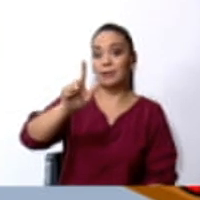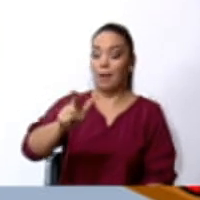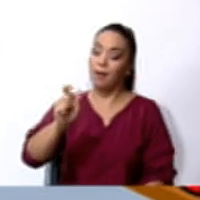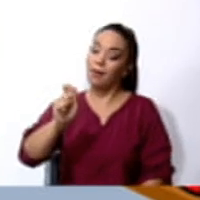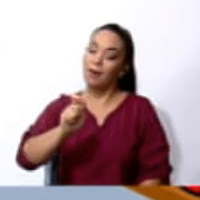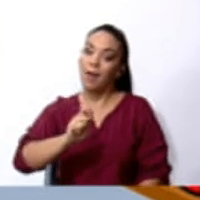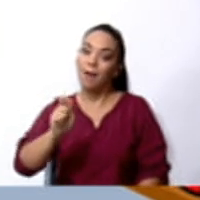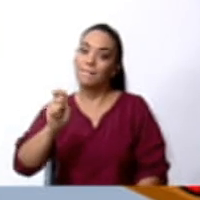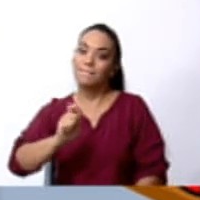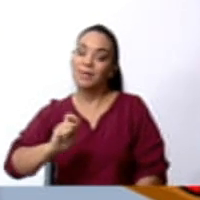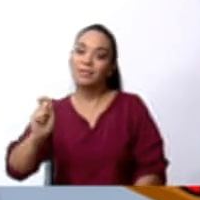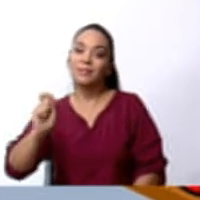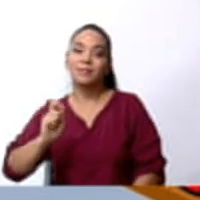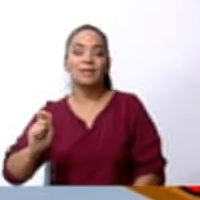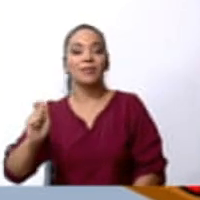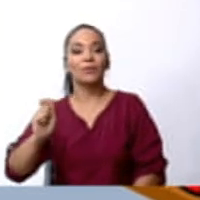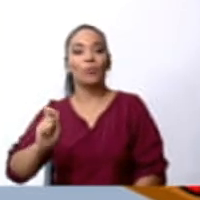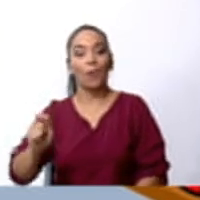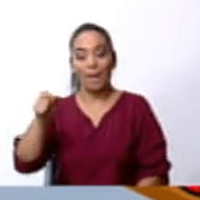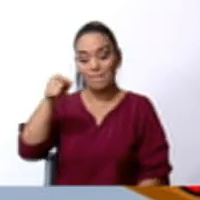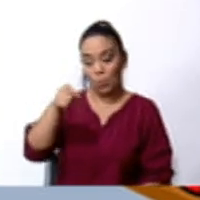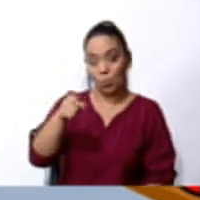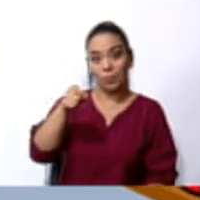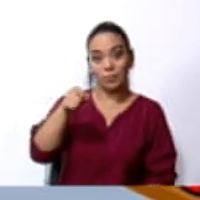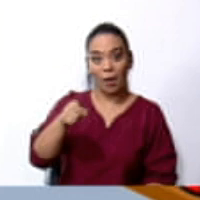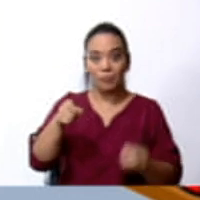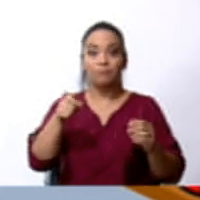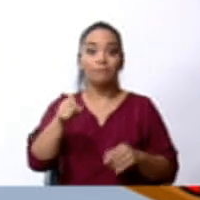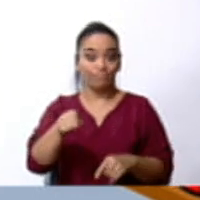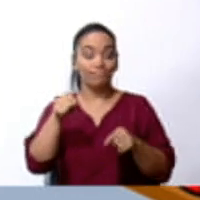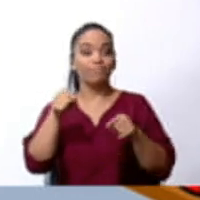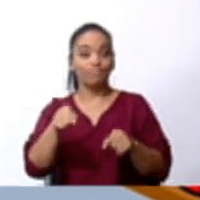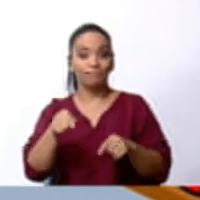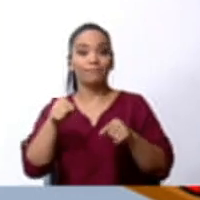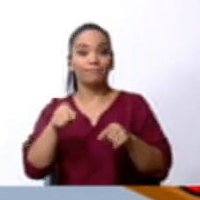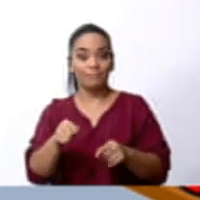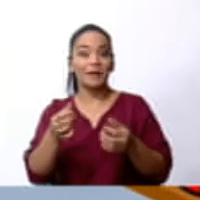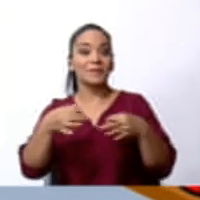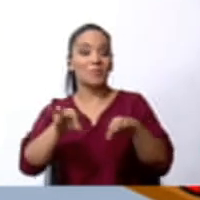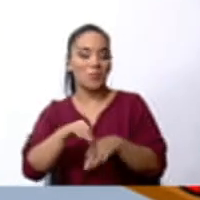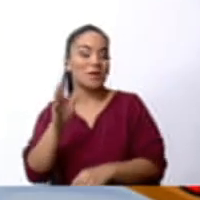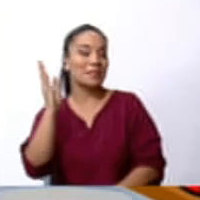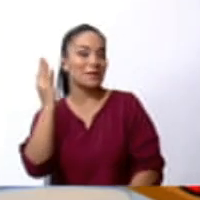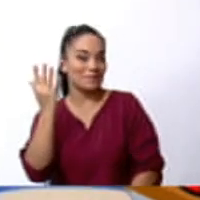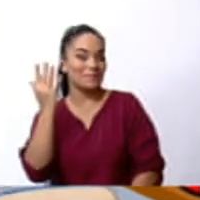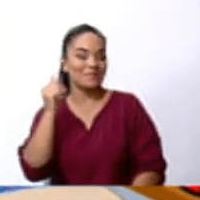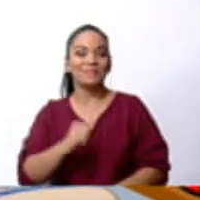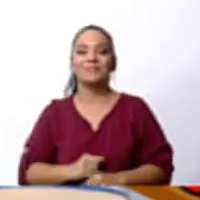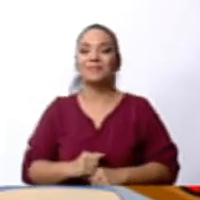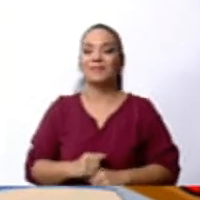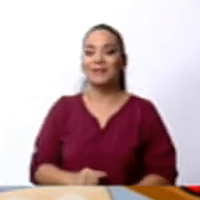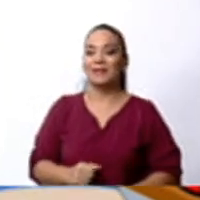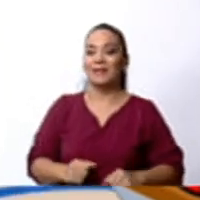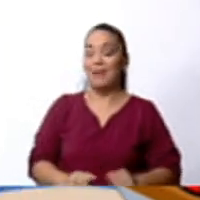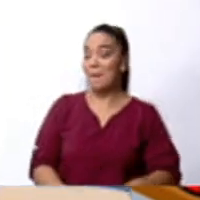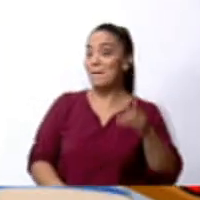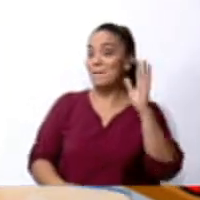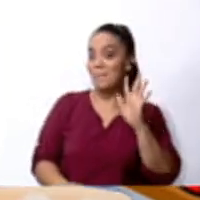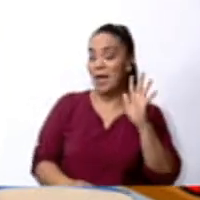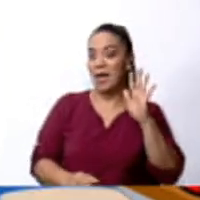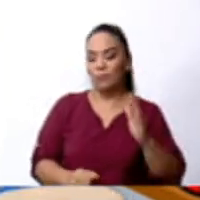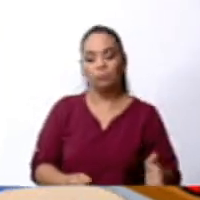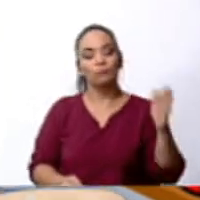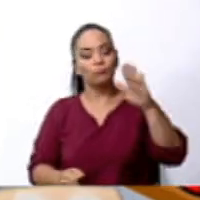el lapicito. Con la punta hacia abajo, apóyalo en tu manito. Usa tu otra mano